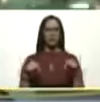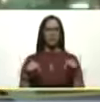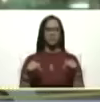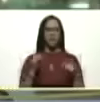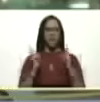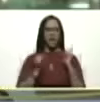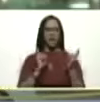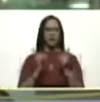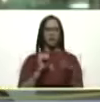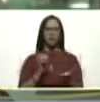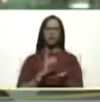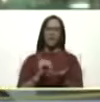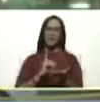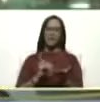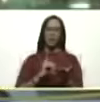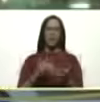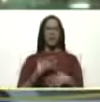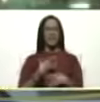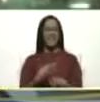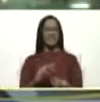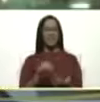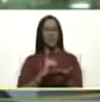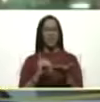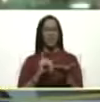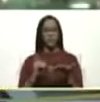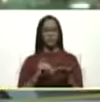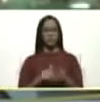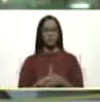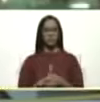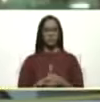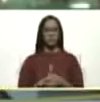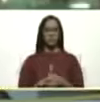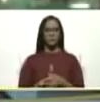algunos daticos, pues, para los que les interesan los datos.